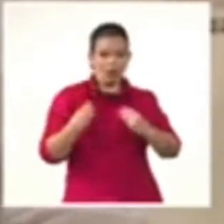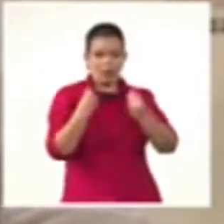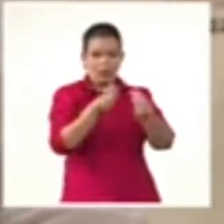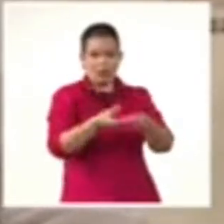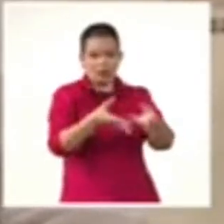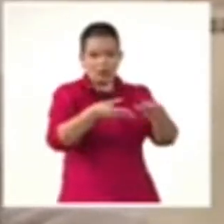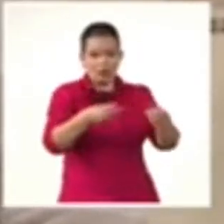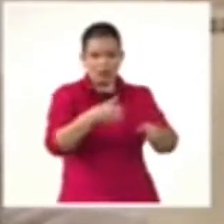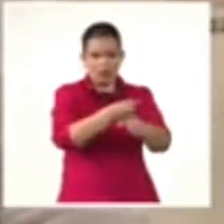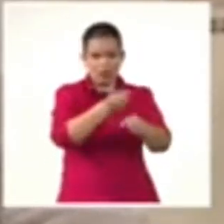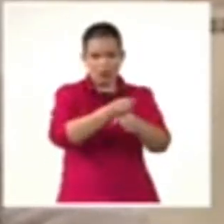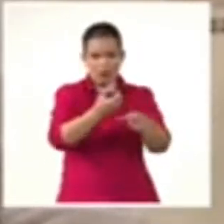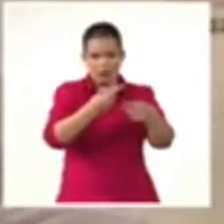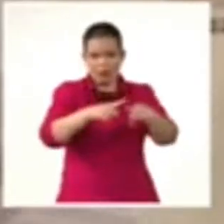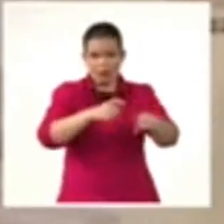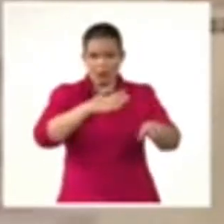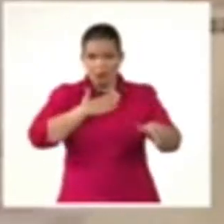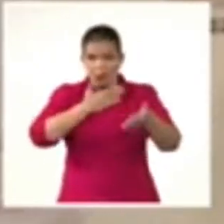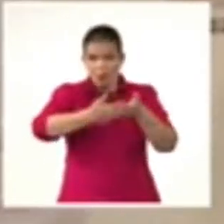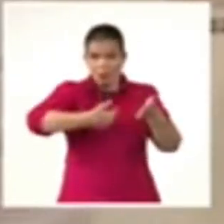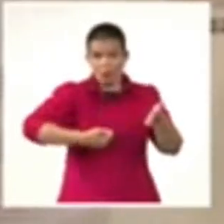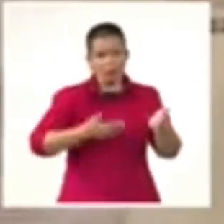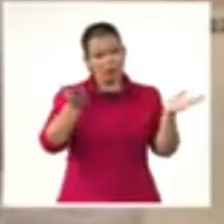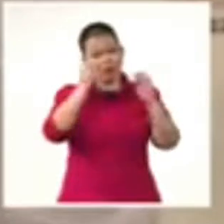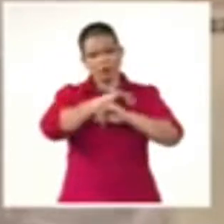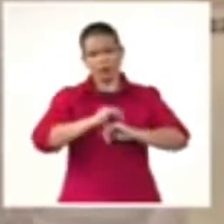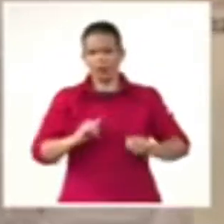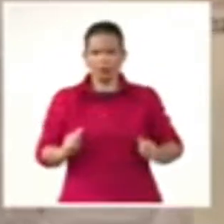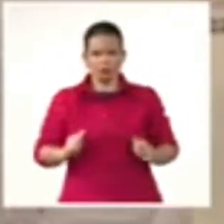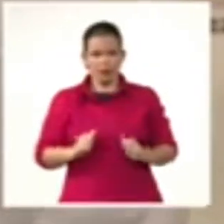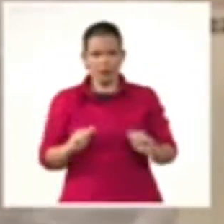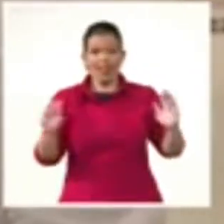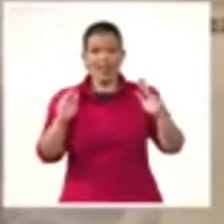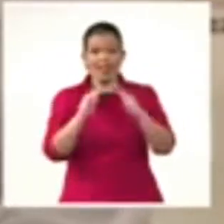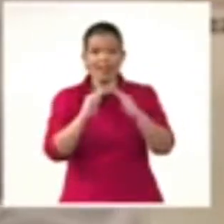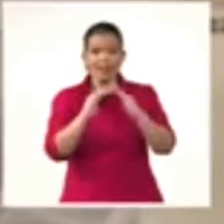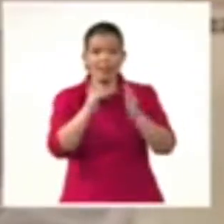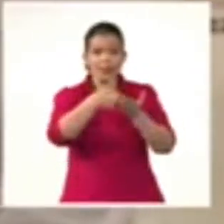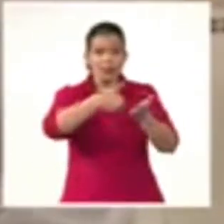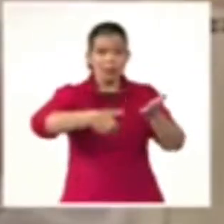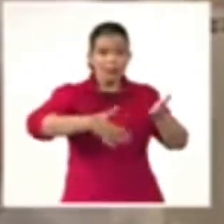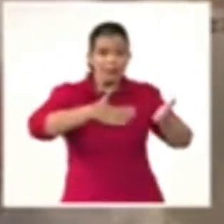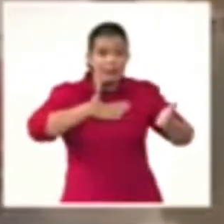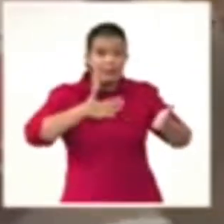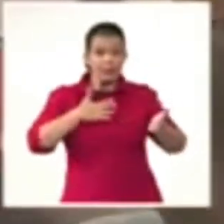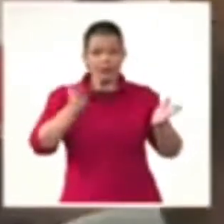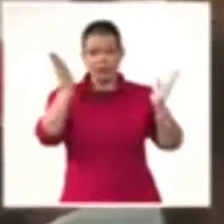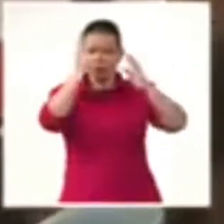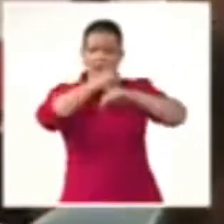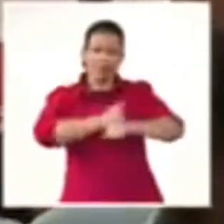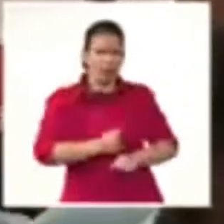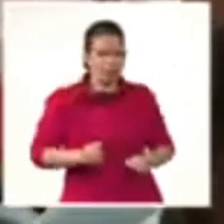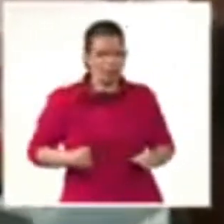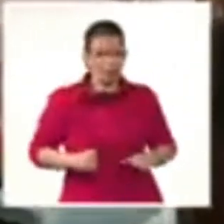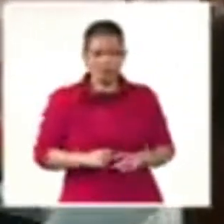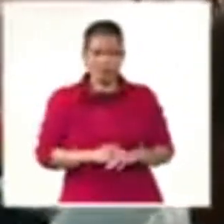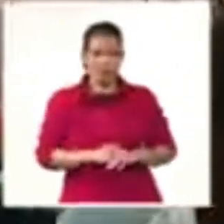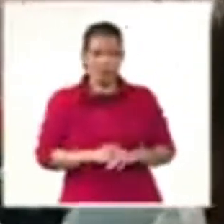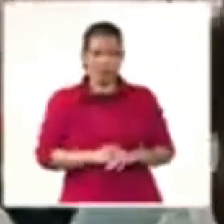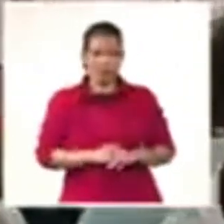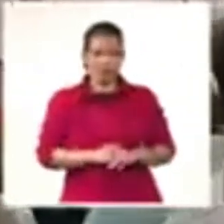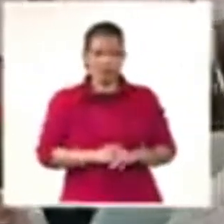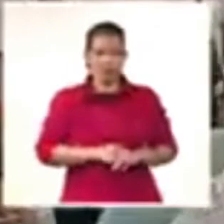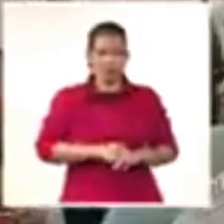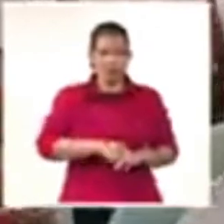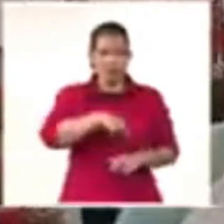casas donde vivían. Que en general los pobres y los negros y mestizos solo podían entrar por la puerta